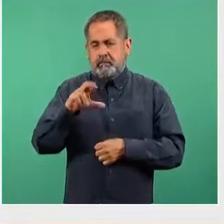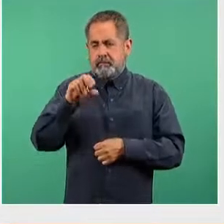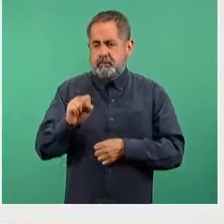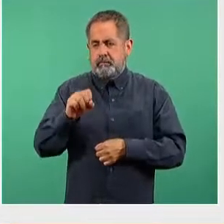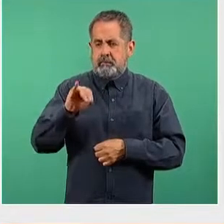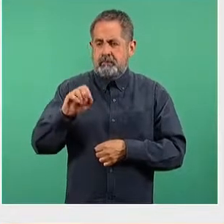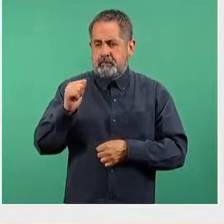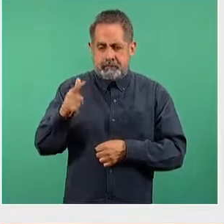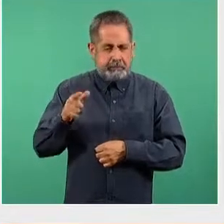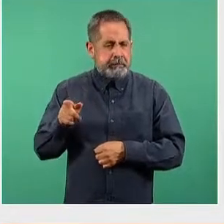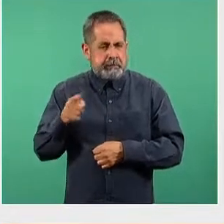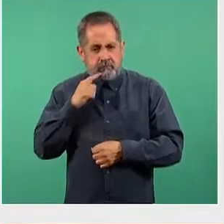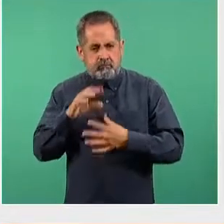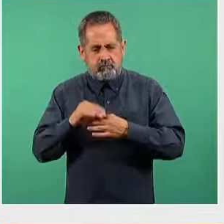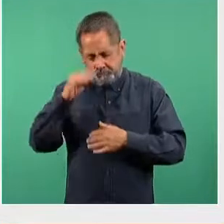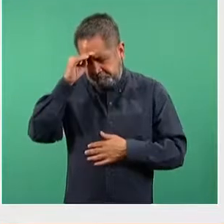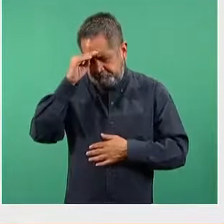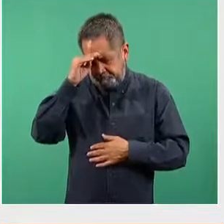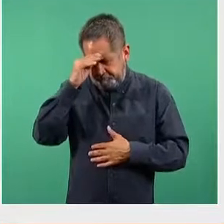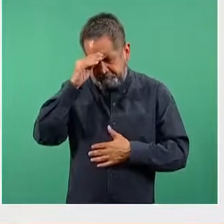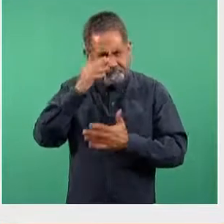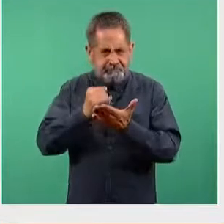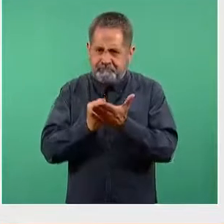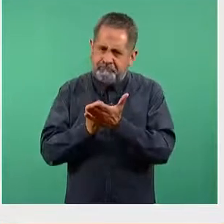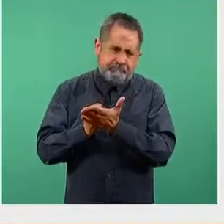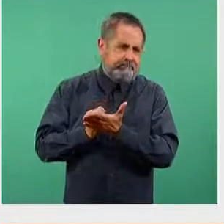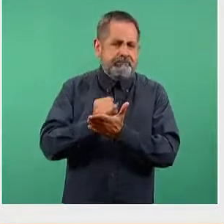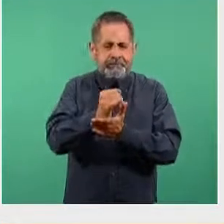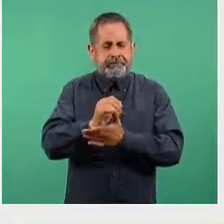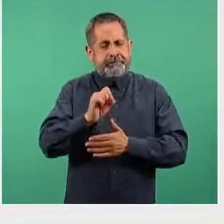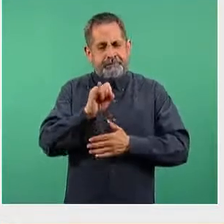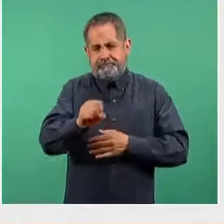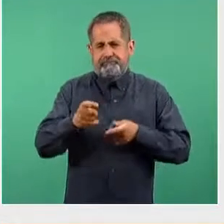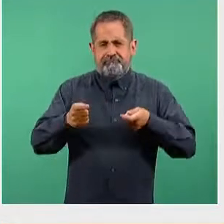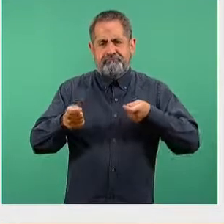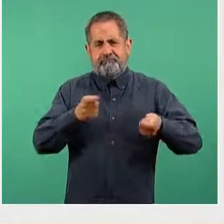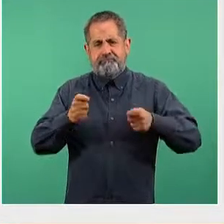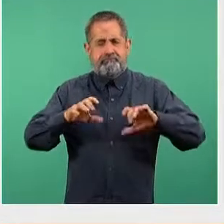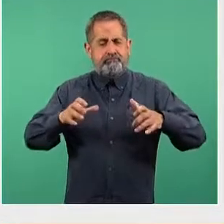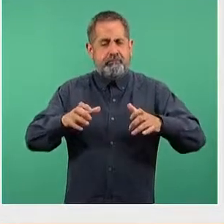Aiza, tomó una de las más importantes decisiones de control